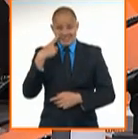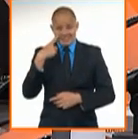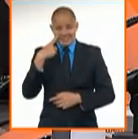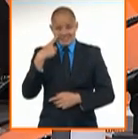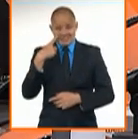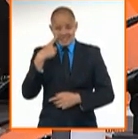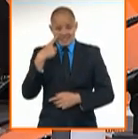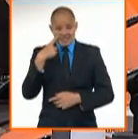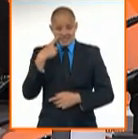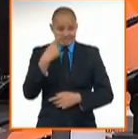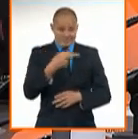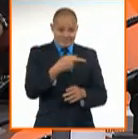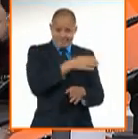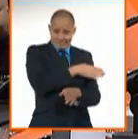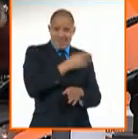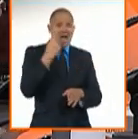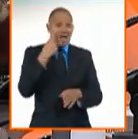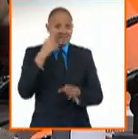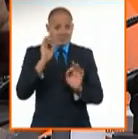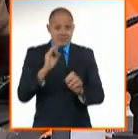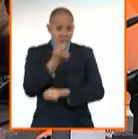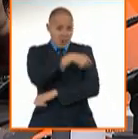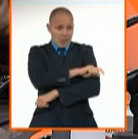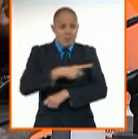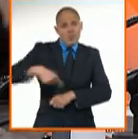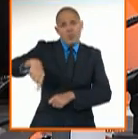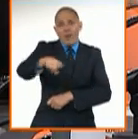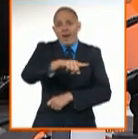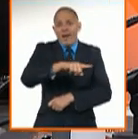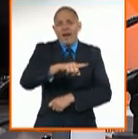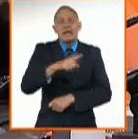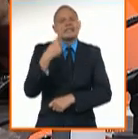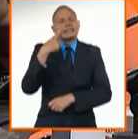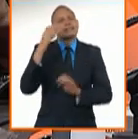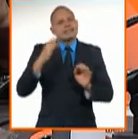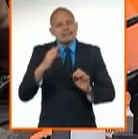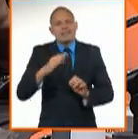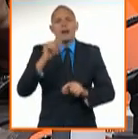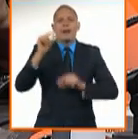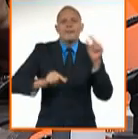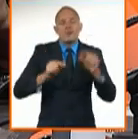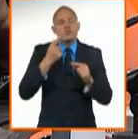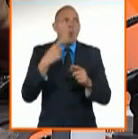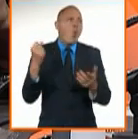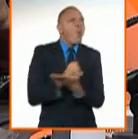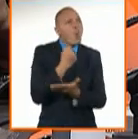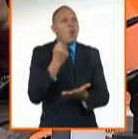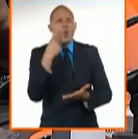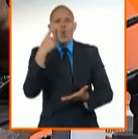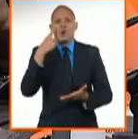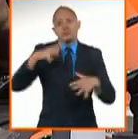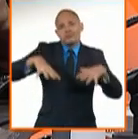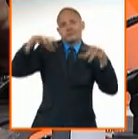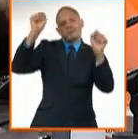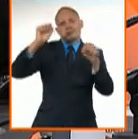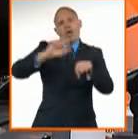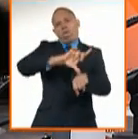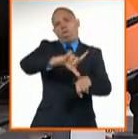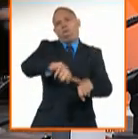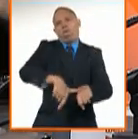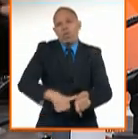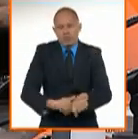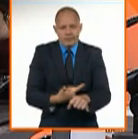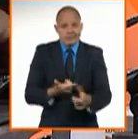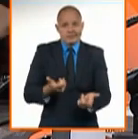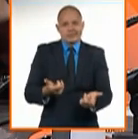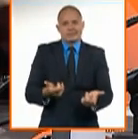sufriendo hemos estado sufriendo en todos estos últimos días y qué significan por supuesto cambios en